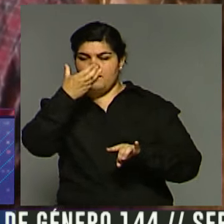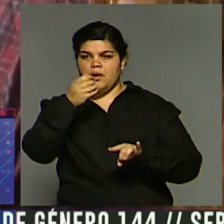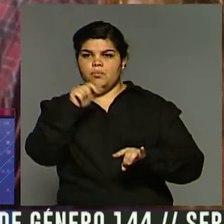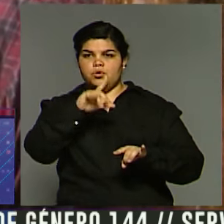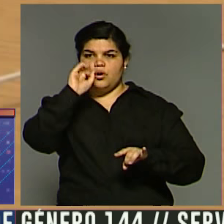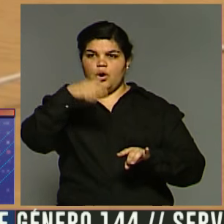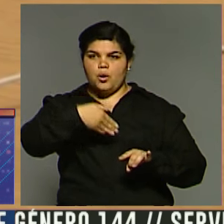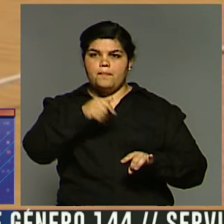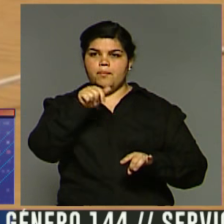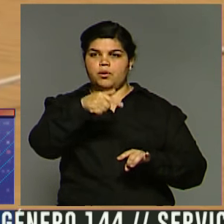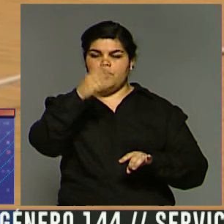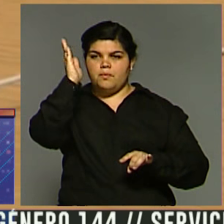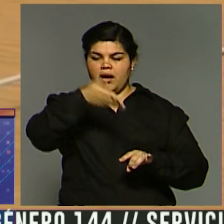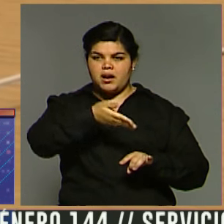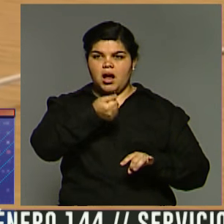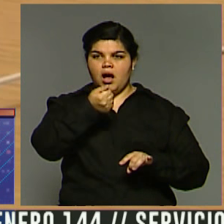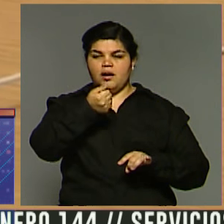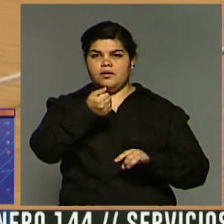www.apple.com/iPhone/LT.